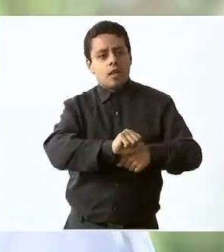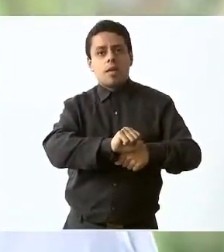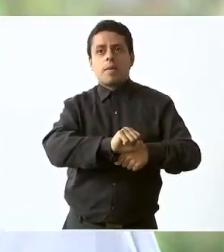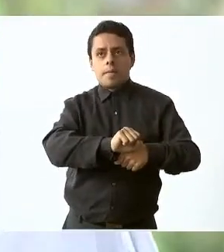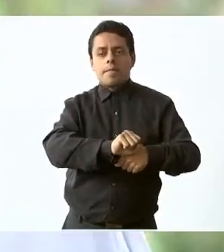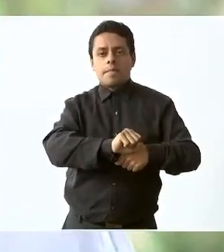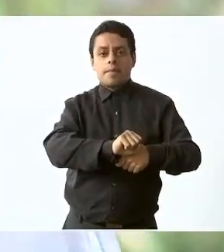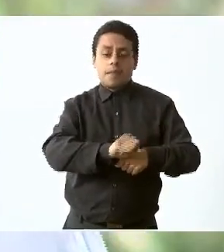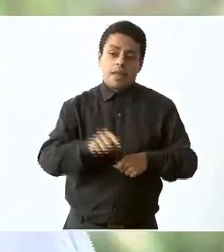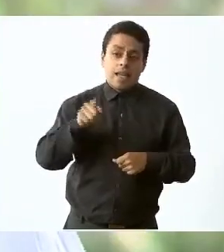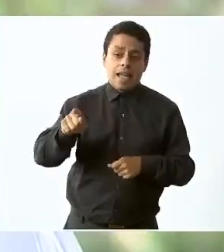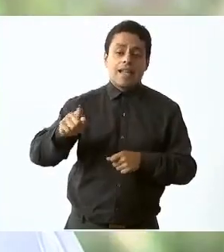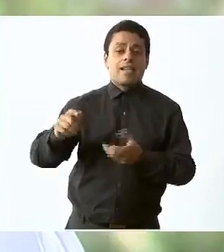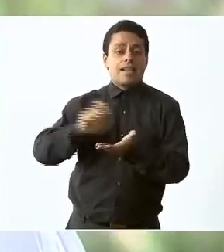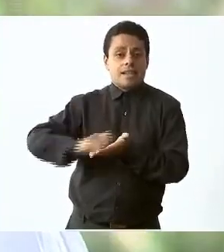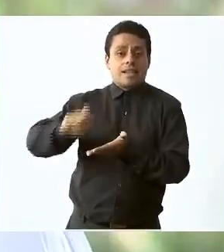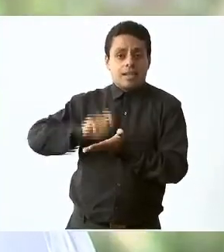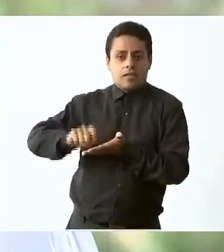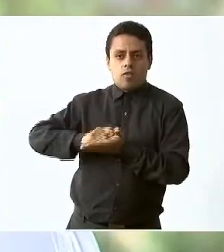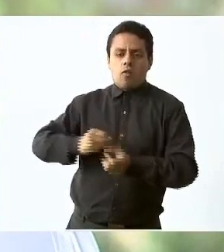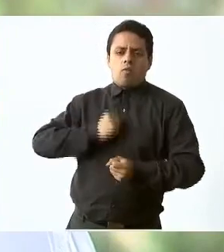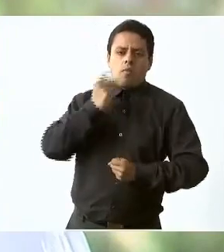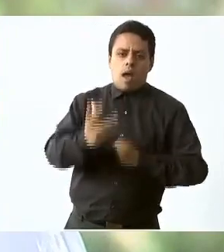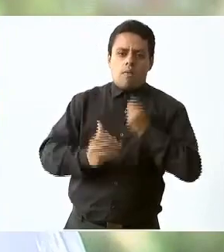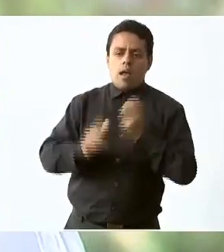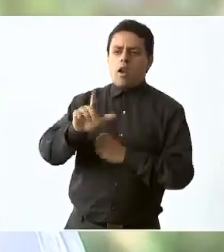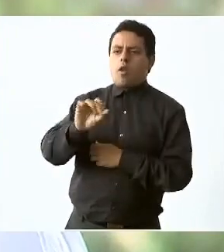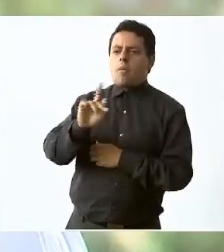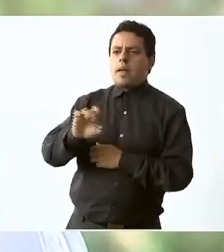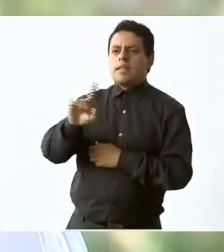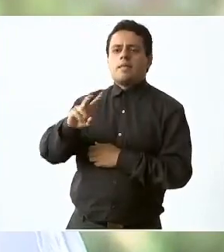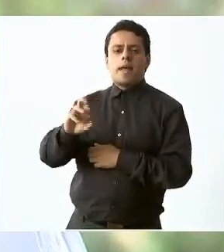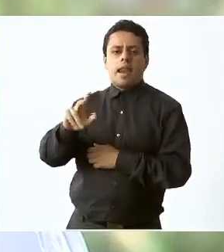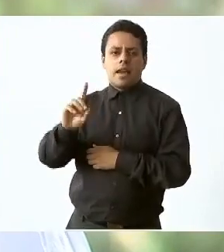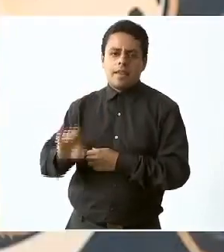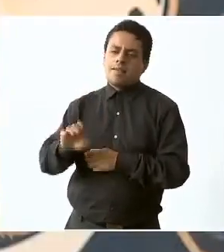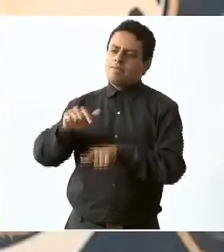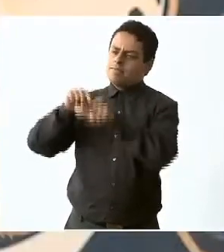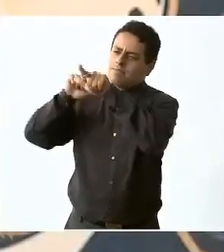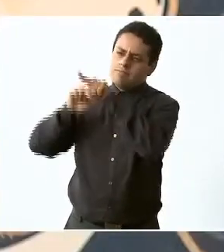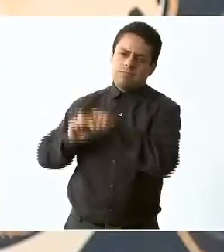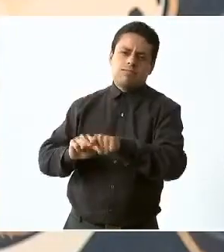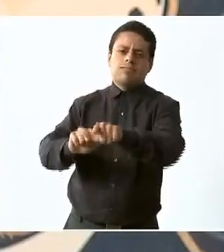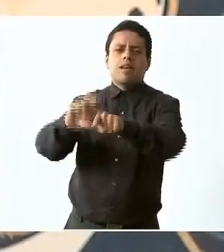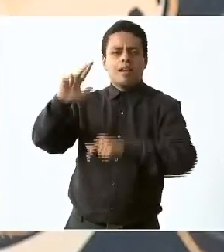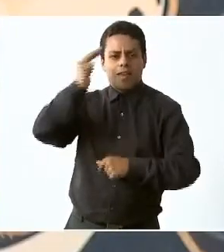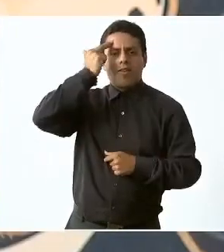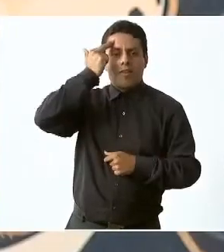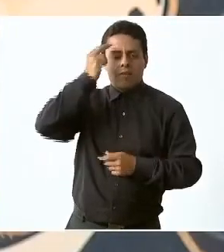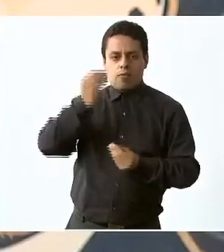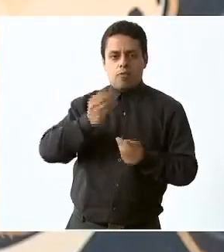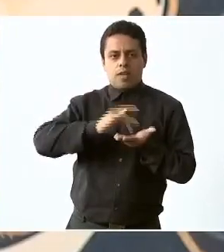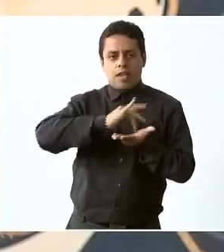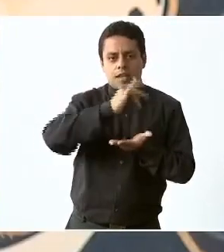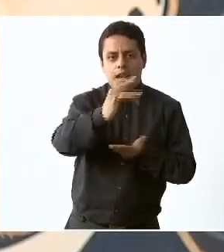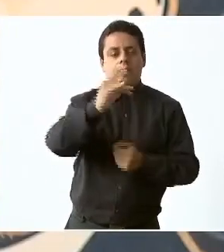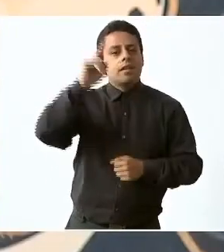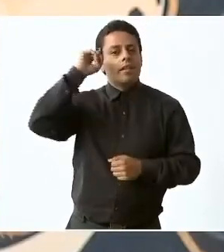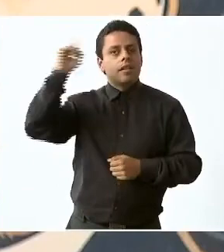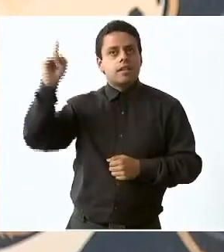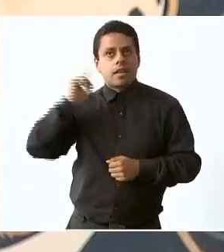vida al legado del bardo universal, Ramón López Velarde. Muchas gracias,